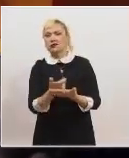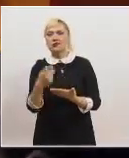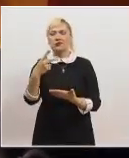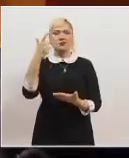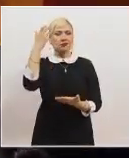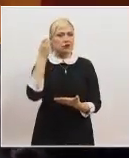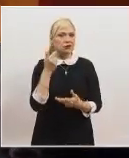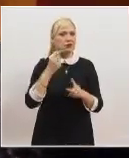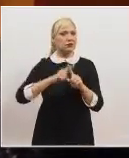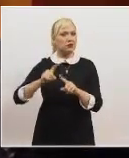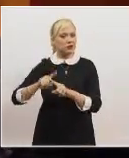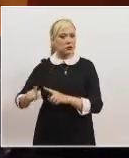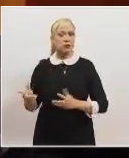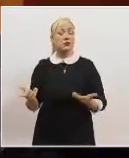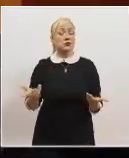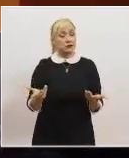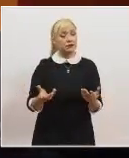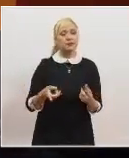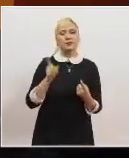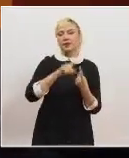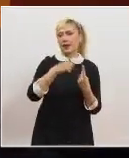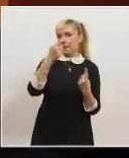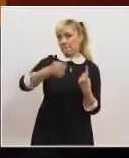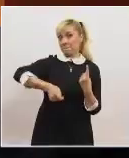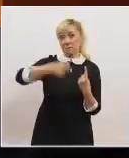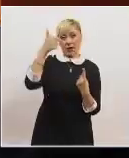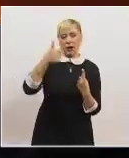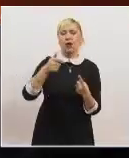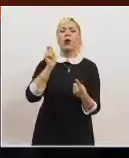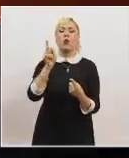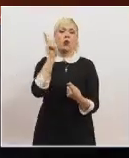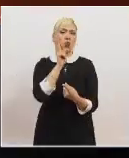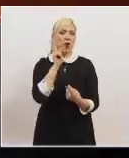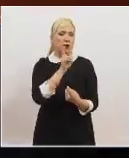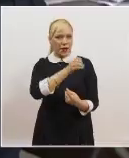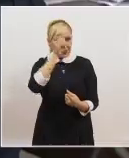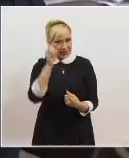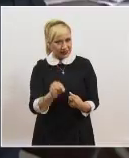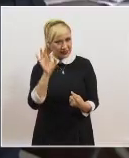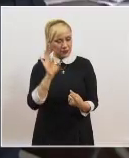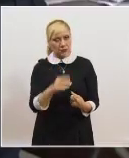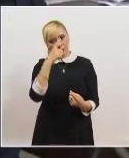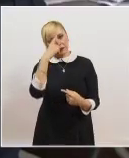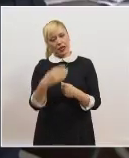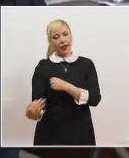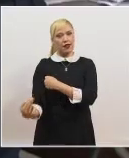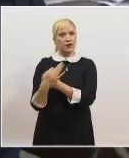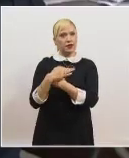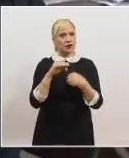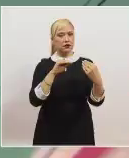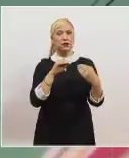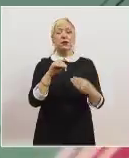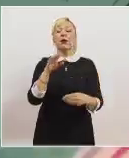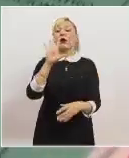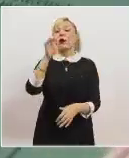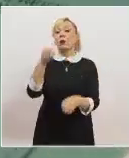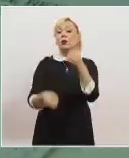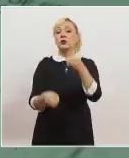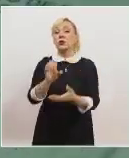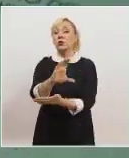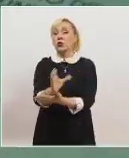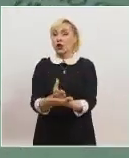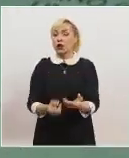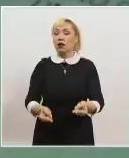Corte determinó que el derecho a una defensa adecuada no es aplicable en juicios mercantiles. La sala advirtió que, si bien el sistema